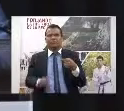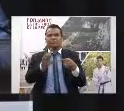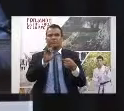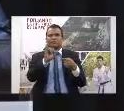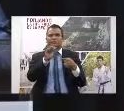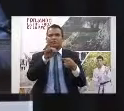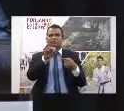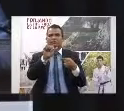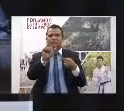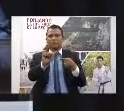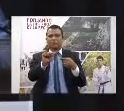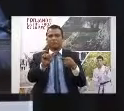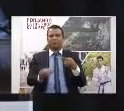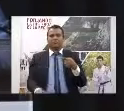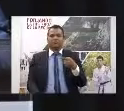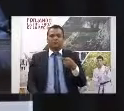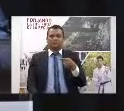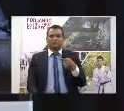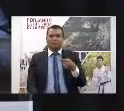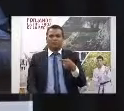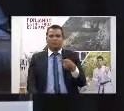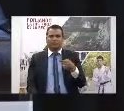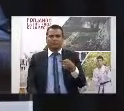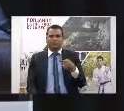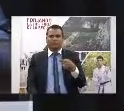Lina Marcela Libreros Mazo,